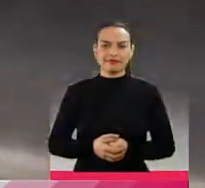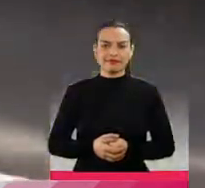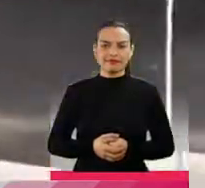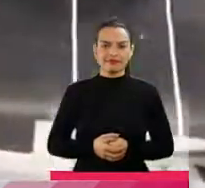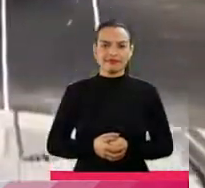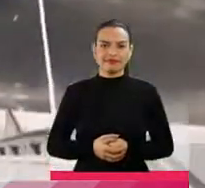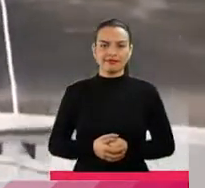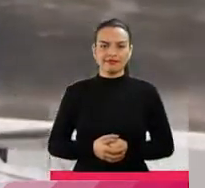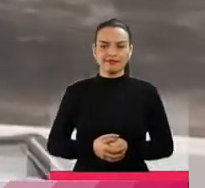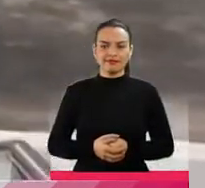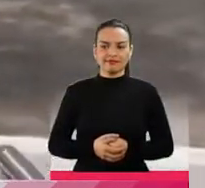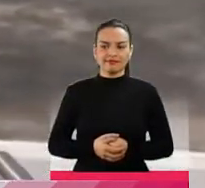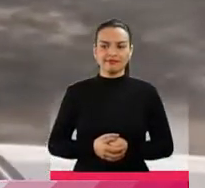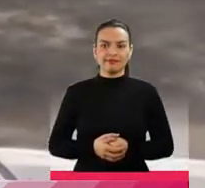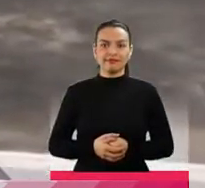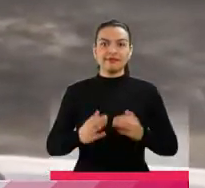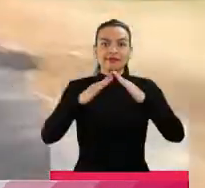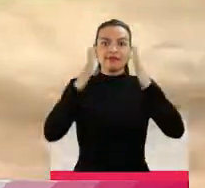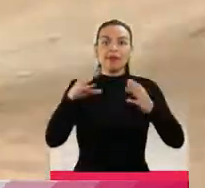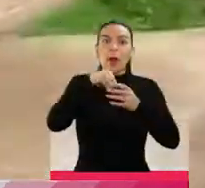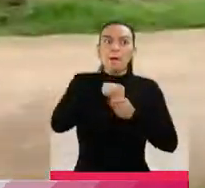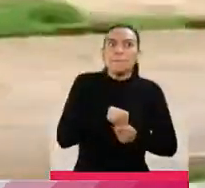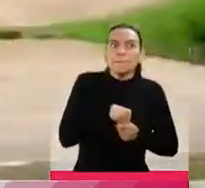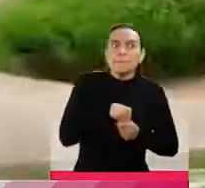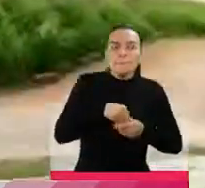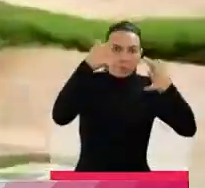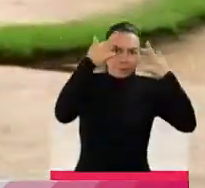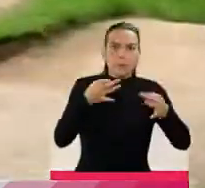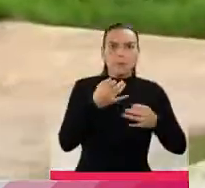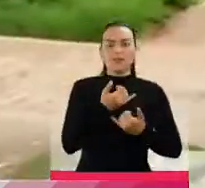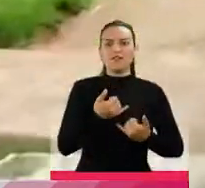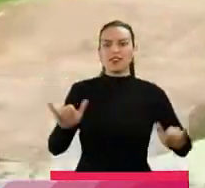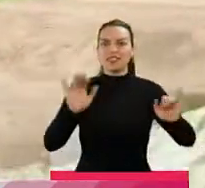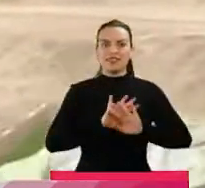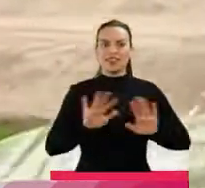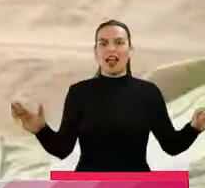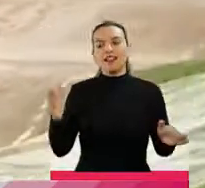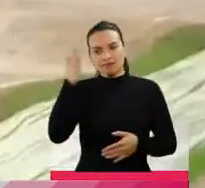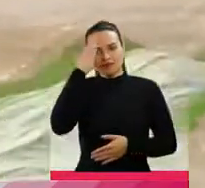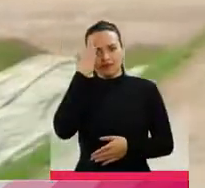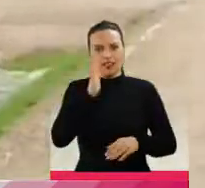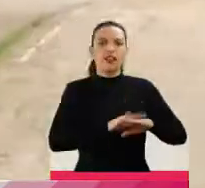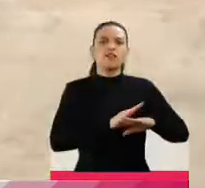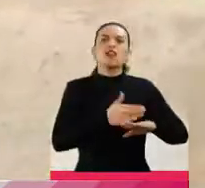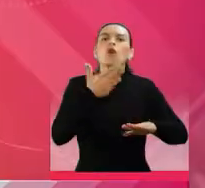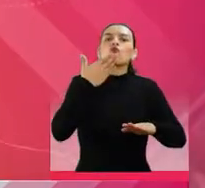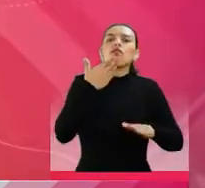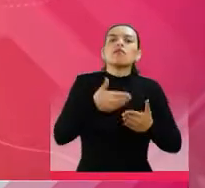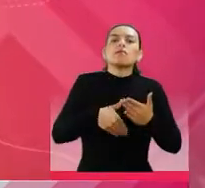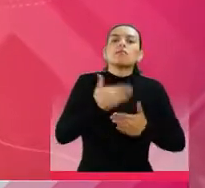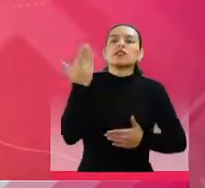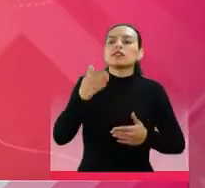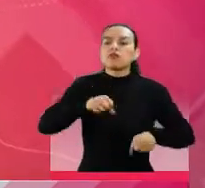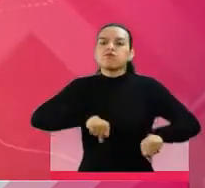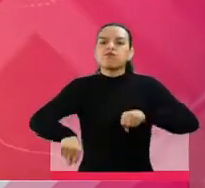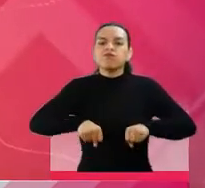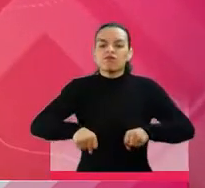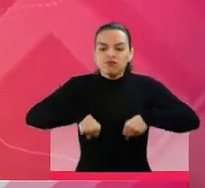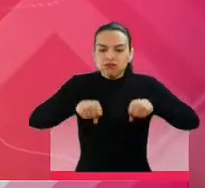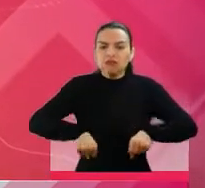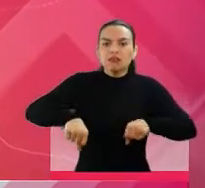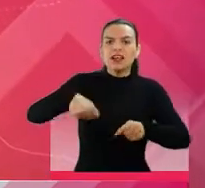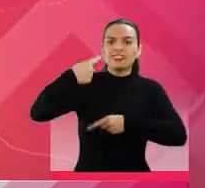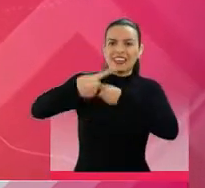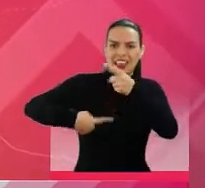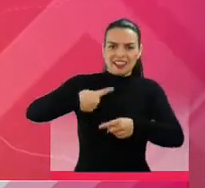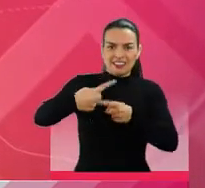Fin del confinamiento para varios deportistas. No solo hay luz verde, sino fecha para volver a la pista del Parque El Salitre. 5 meses de trabajo en casa,